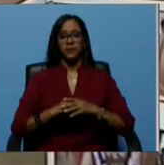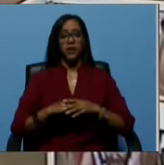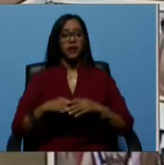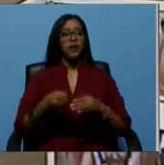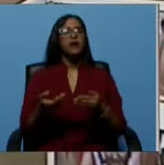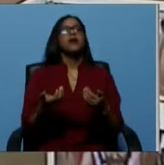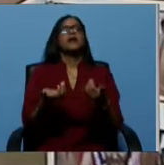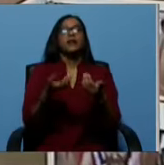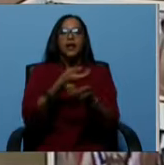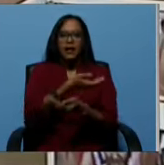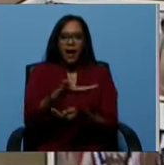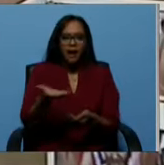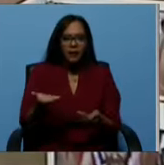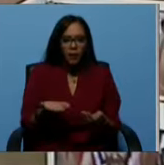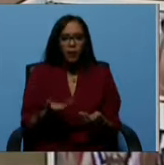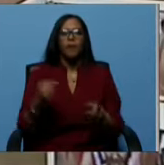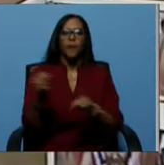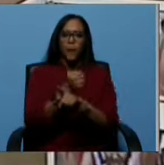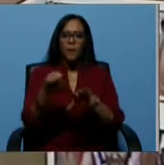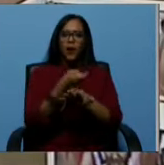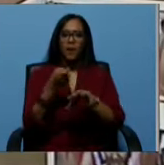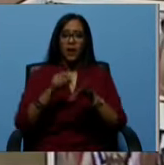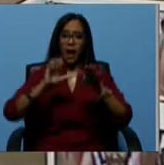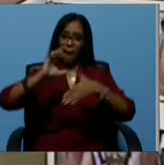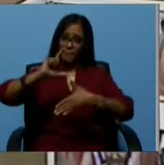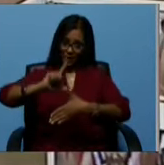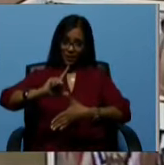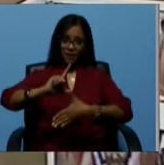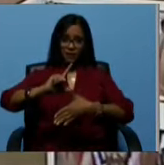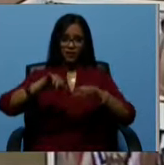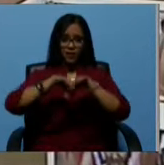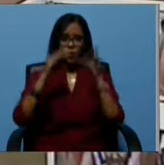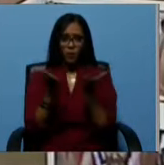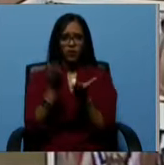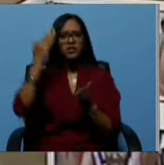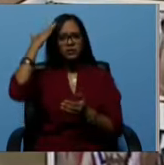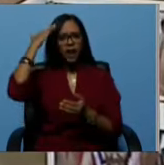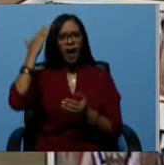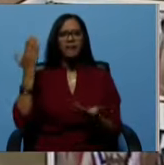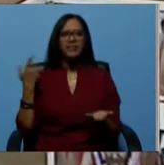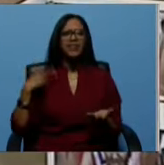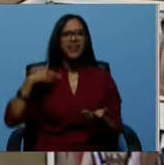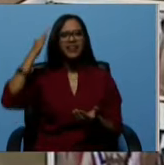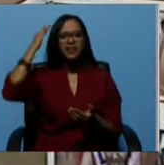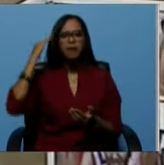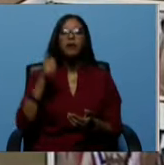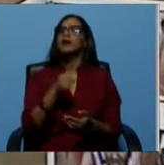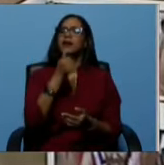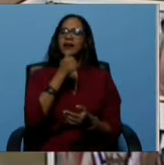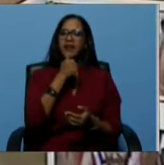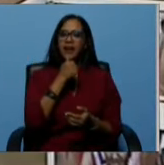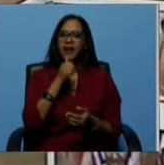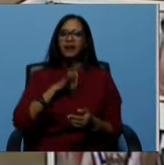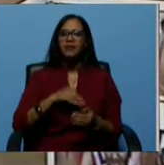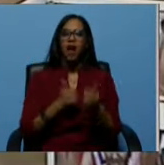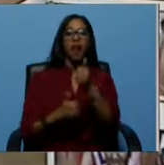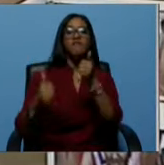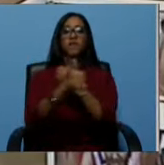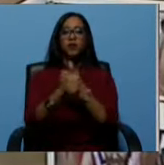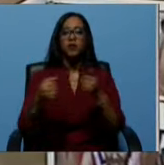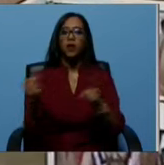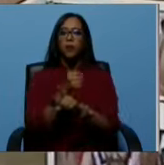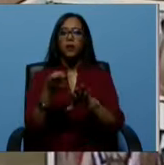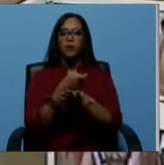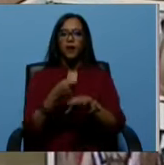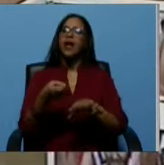Detrás de cada golpe de Estado en América Latina sabe, y en el mundo tiene que saber quién está al frente de ese golpe de Estado,